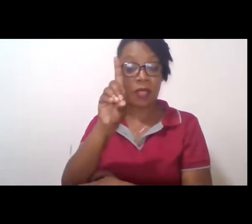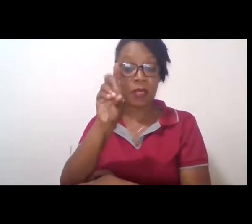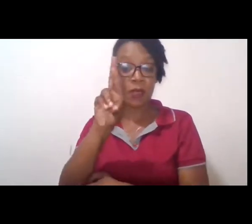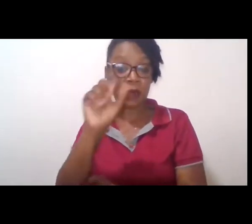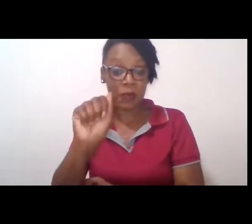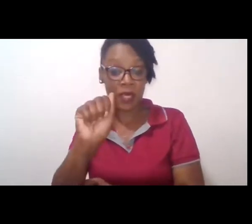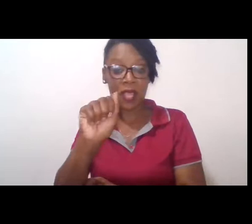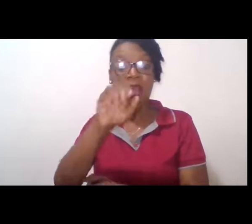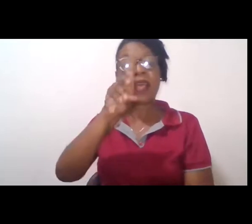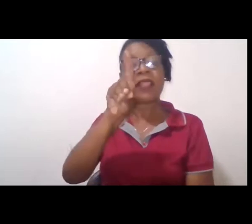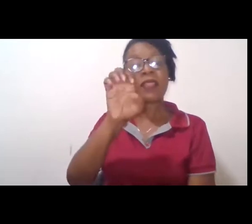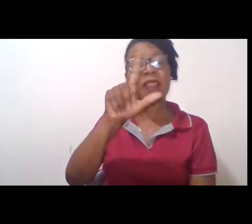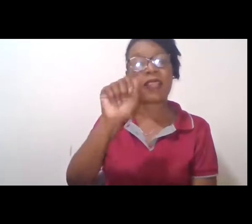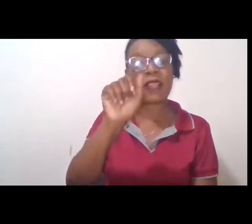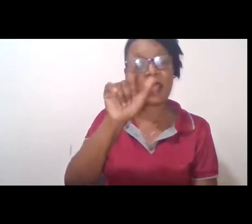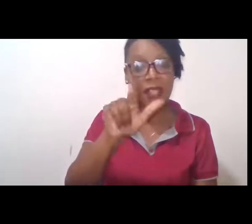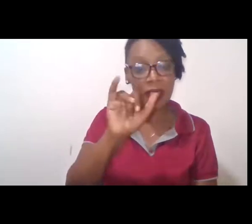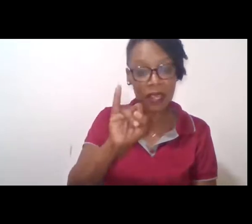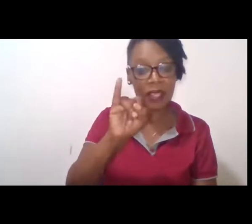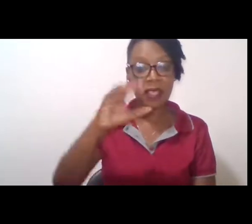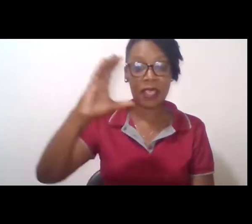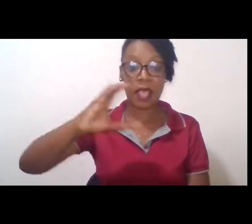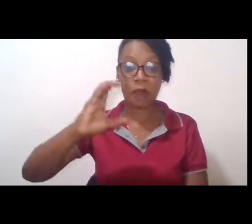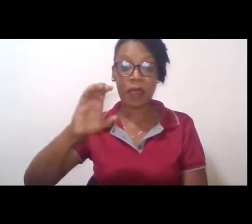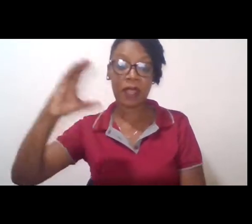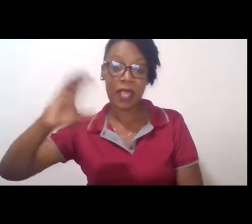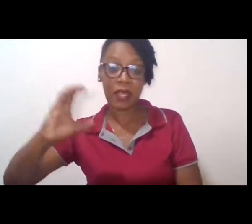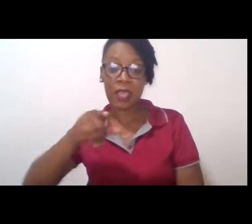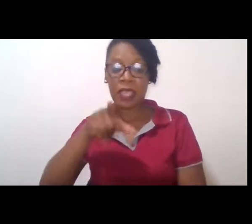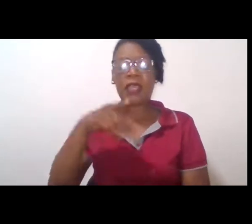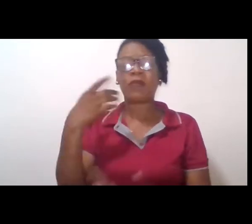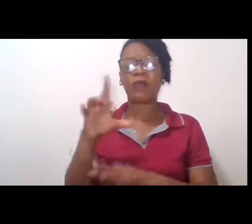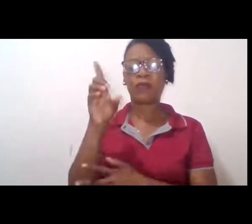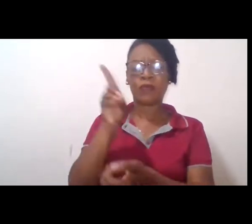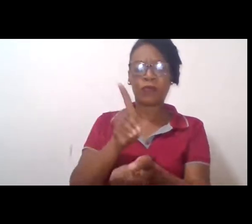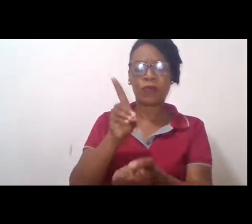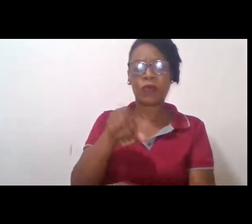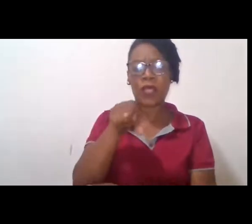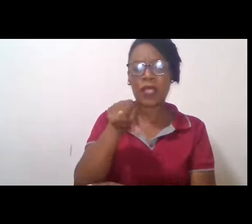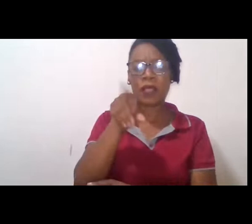Campbell Callimore. Delali tiene un doctorado en educación,